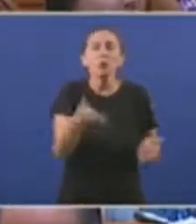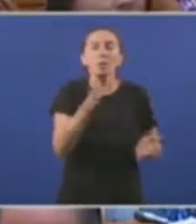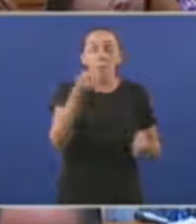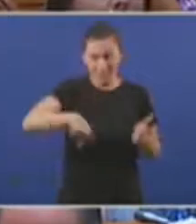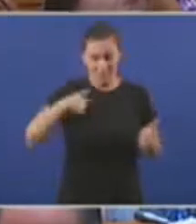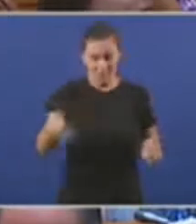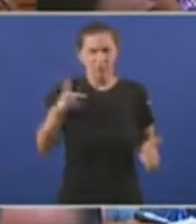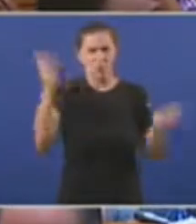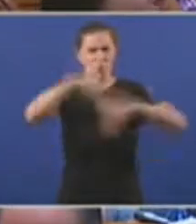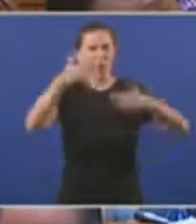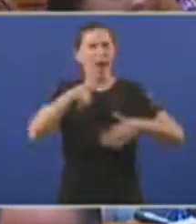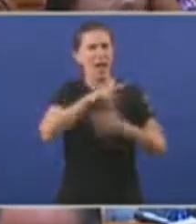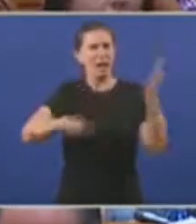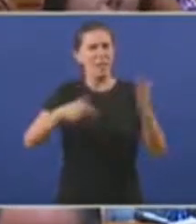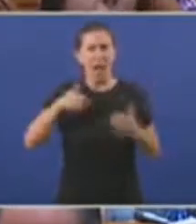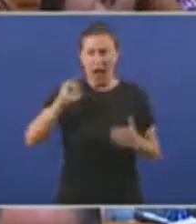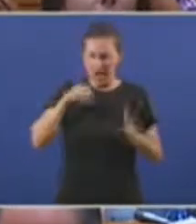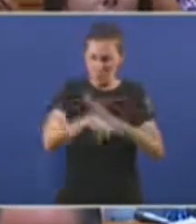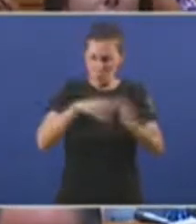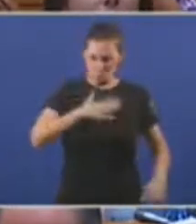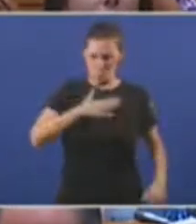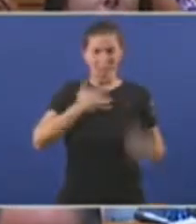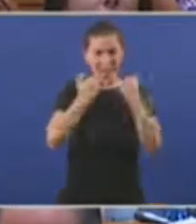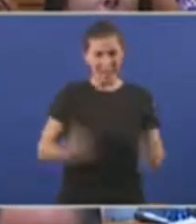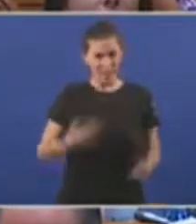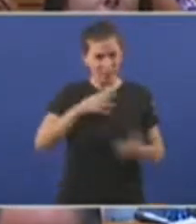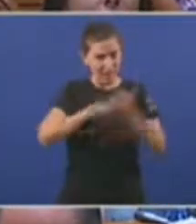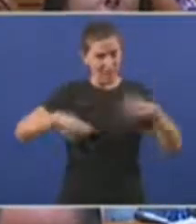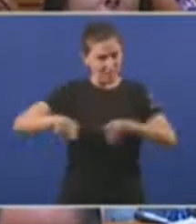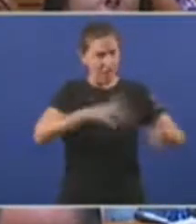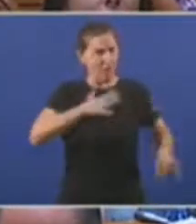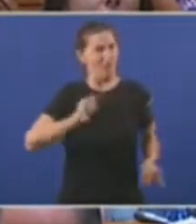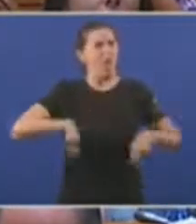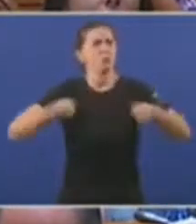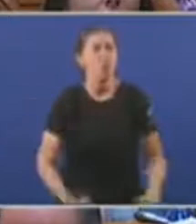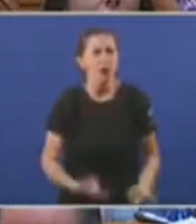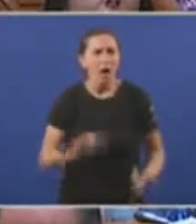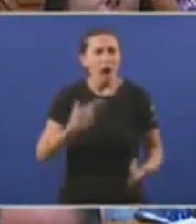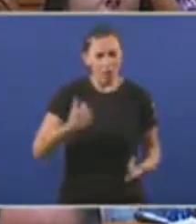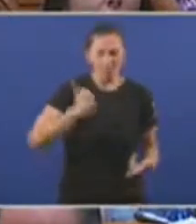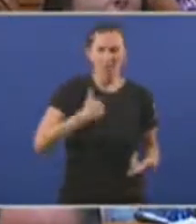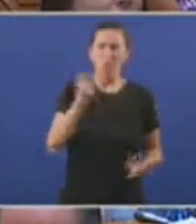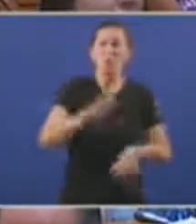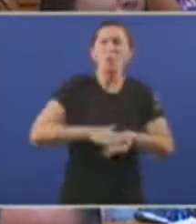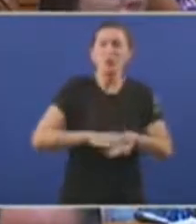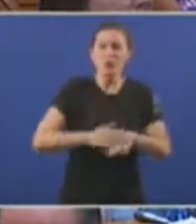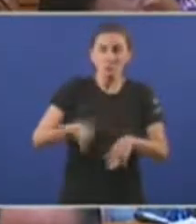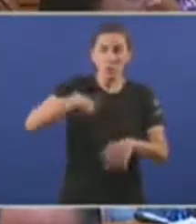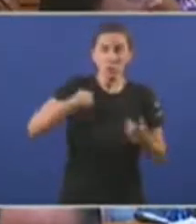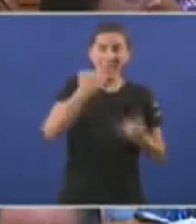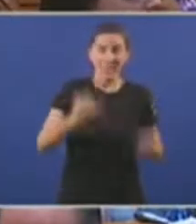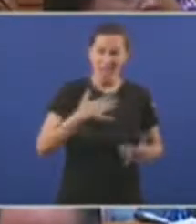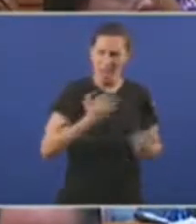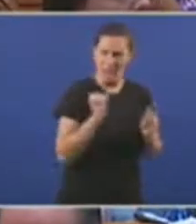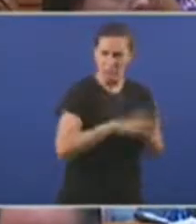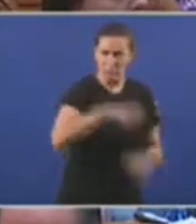dereito a beneficiarnos da riqueza eléctrica que ten este país? O que non pode ser é que cando estamos exportando electricidade,